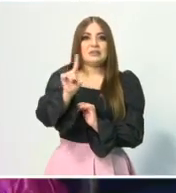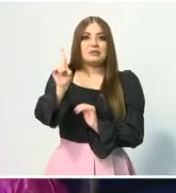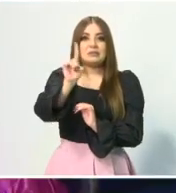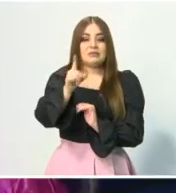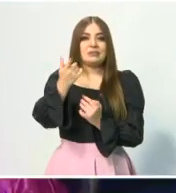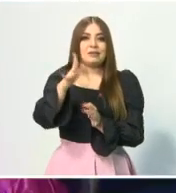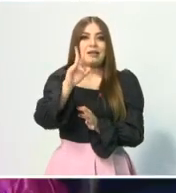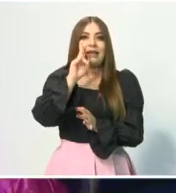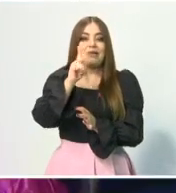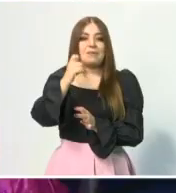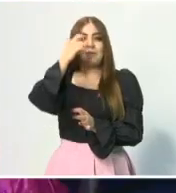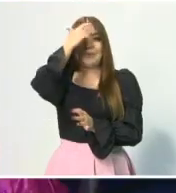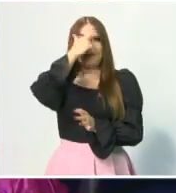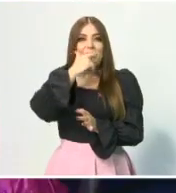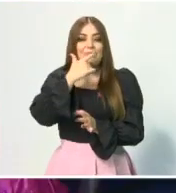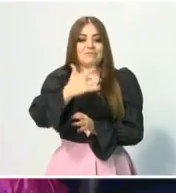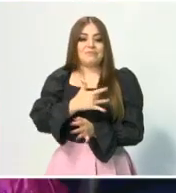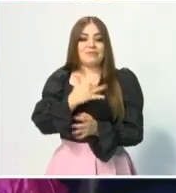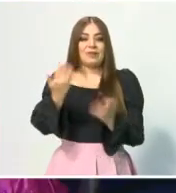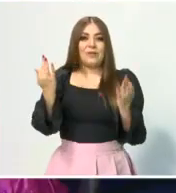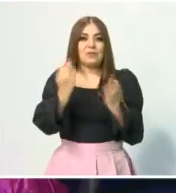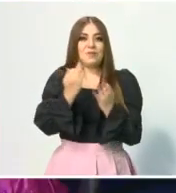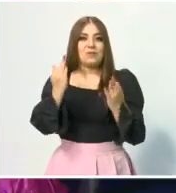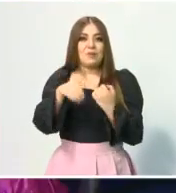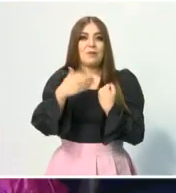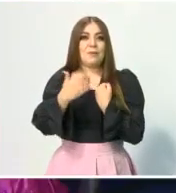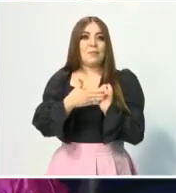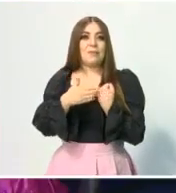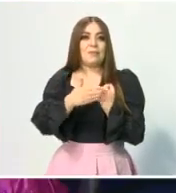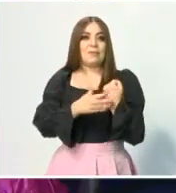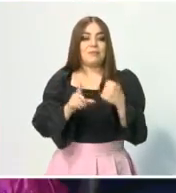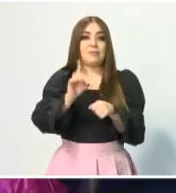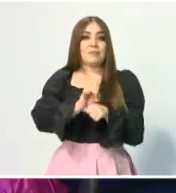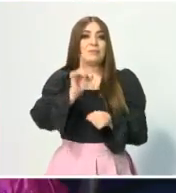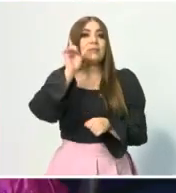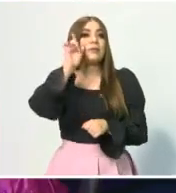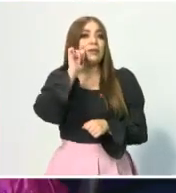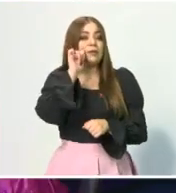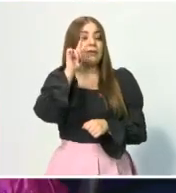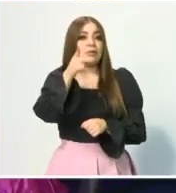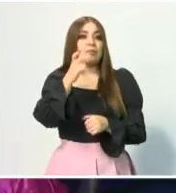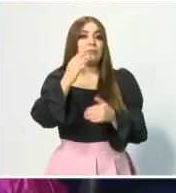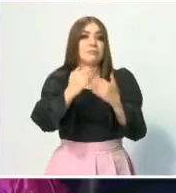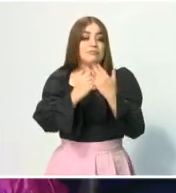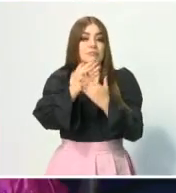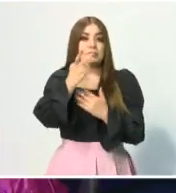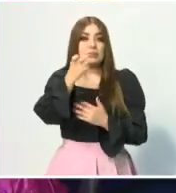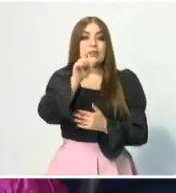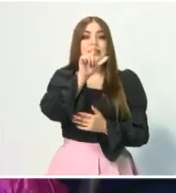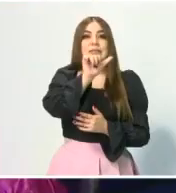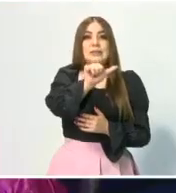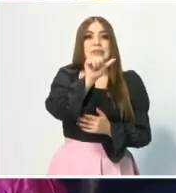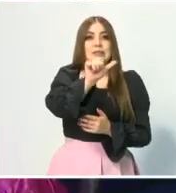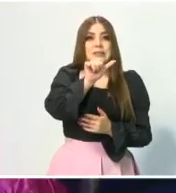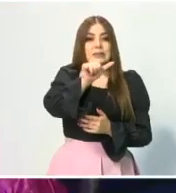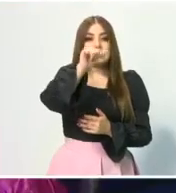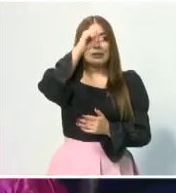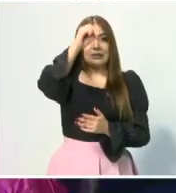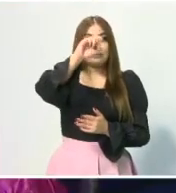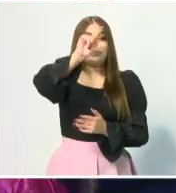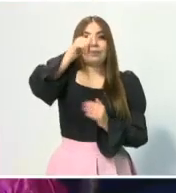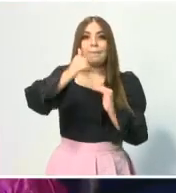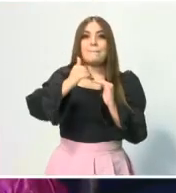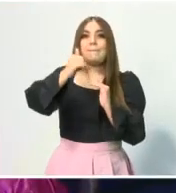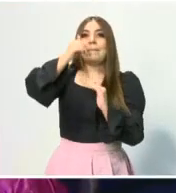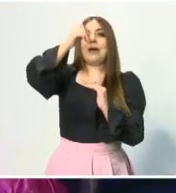con noches más frescas. Los próximos días, mañana al despertar, 16 grados, la máxima en los 30,